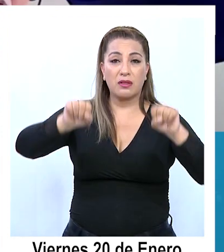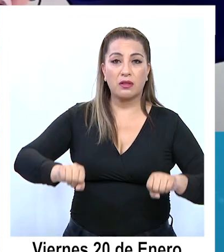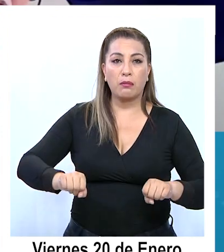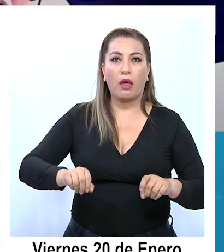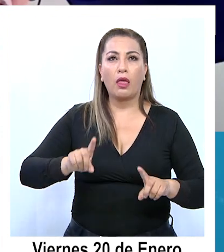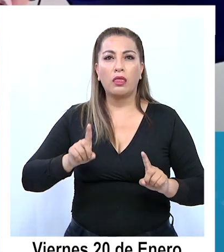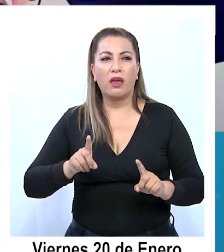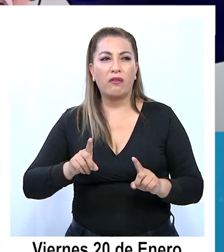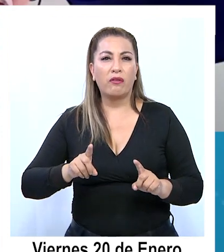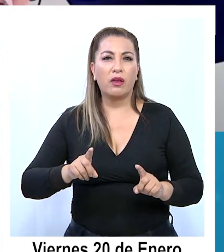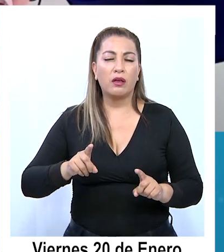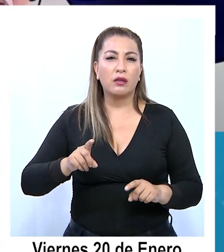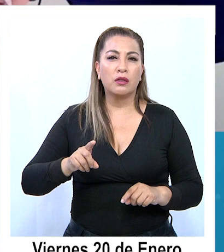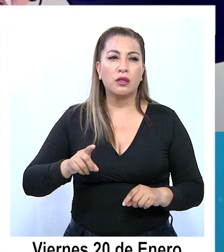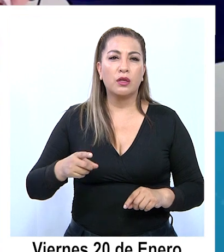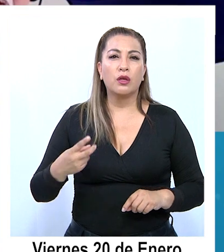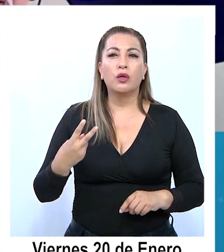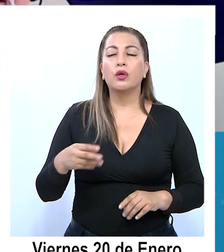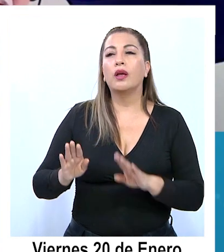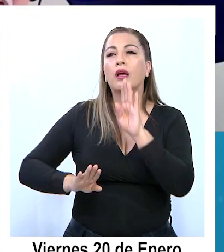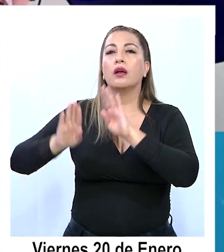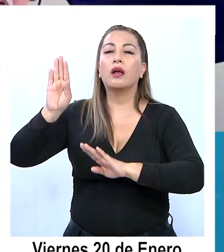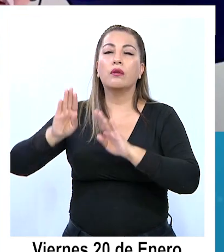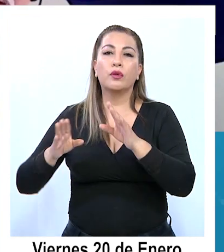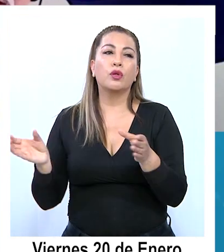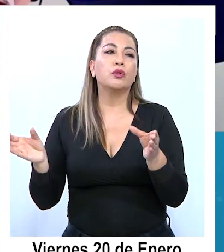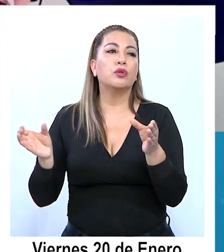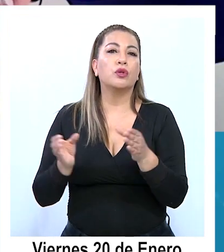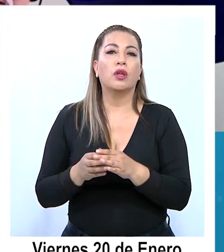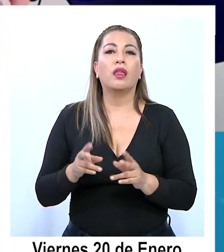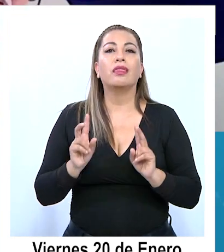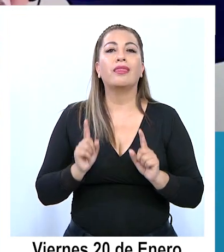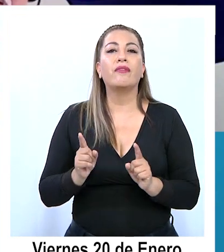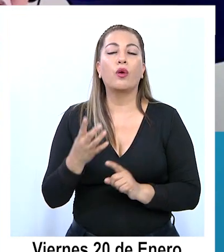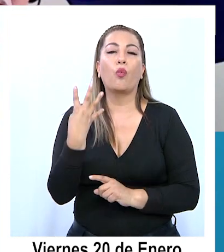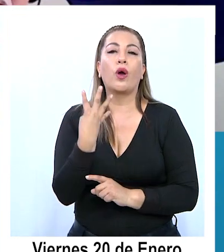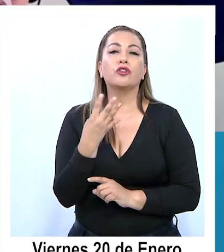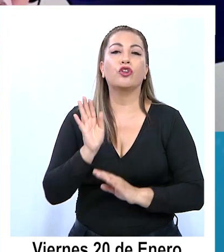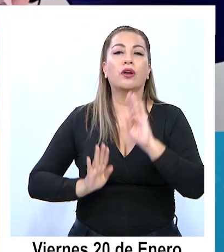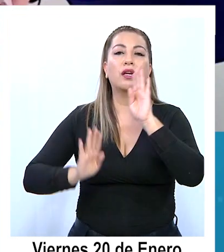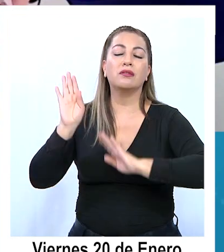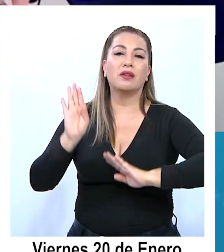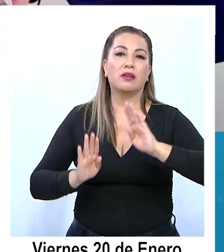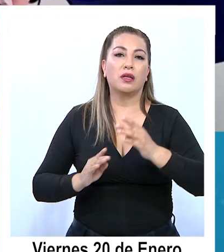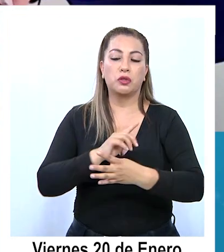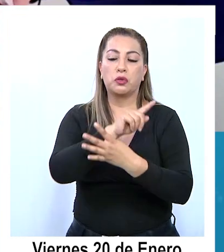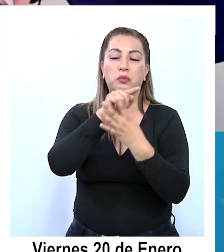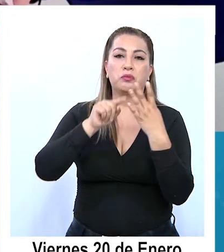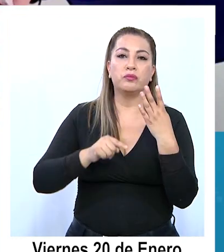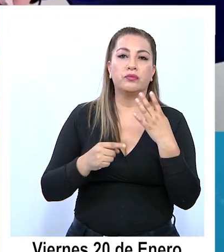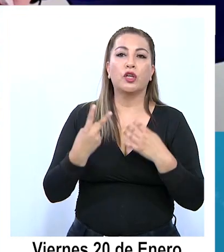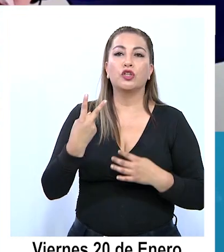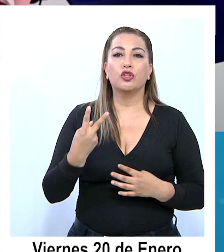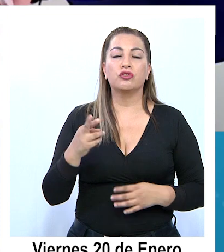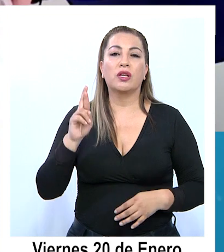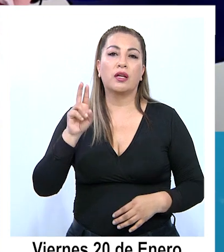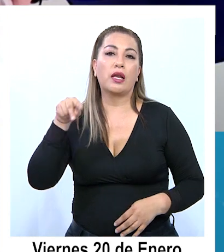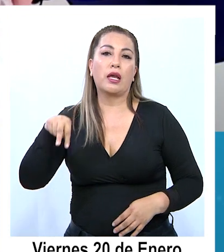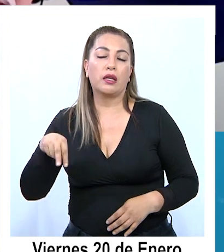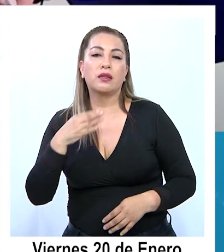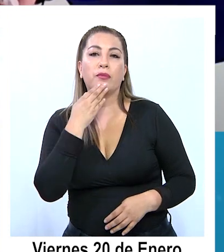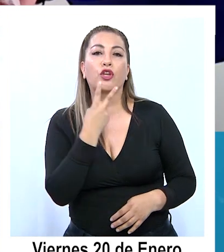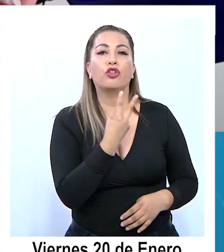debiéramos llevar dos más, el número de candidatos más N, es decir, debiéramos llevar 4 candidatos. Me imagino que 2 serán de RN y 2 de